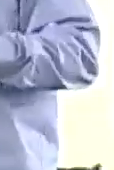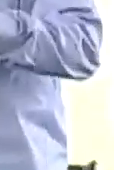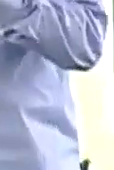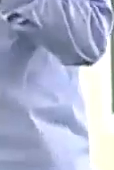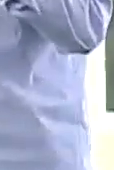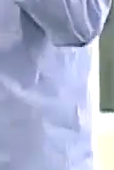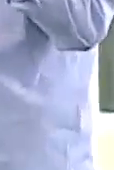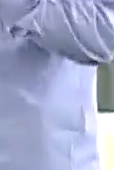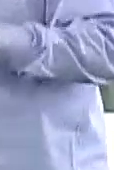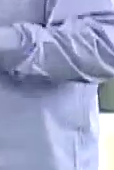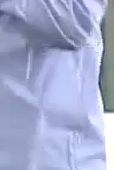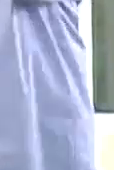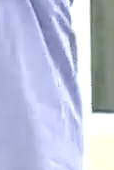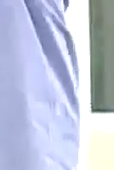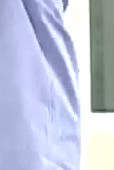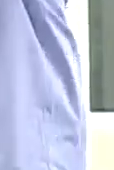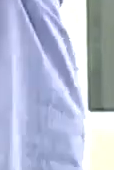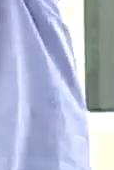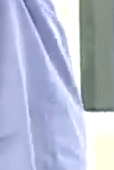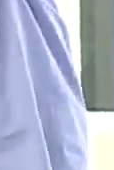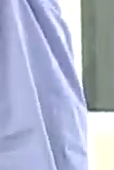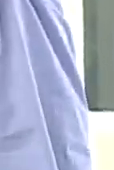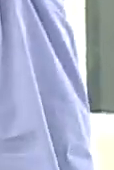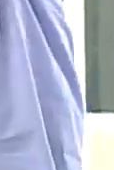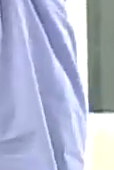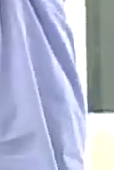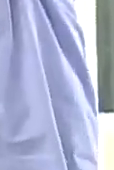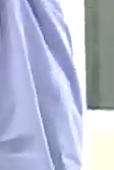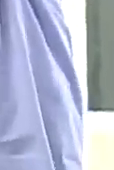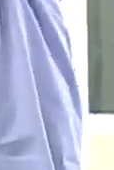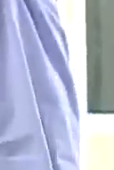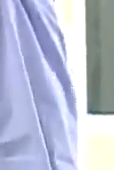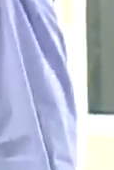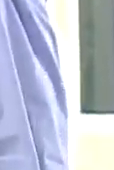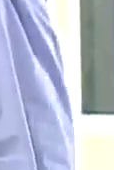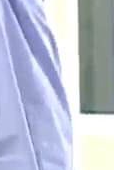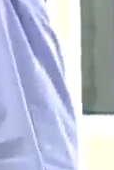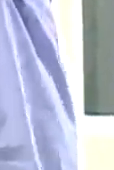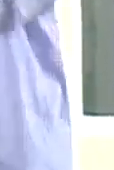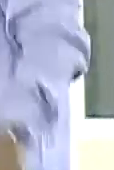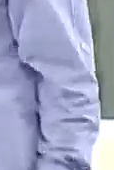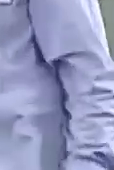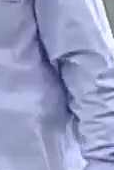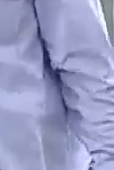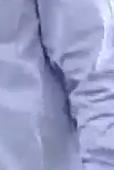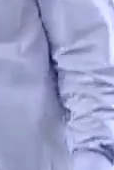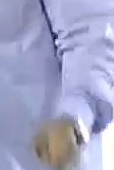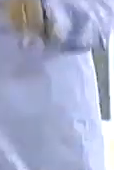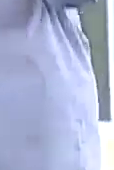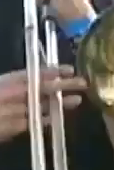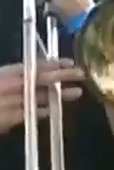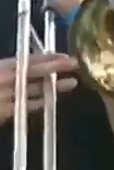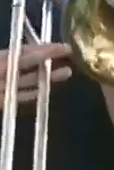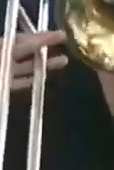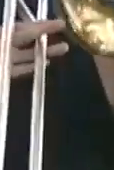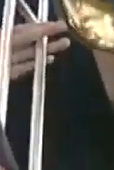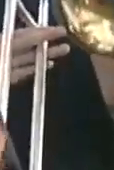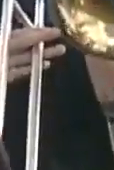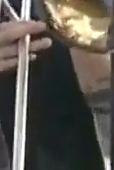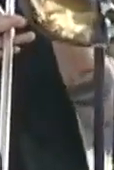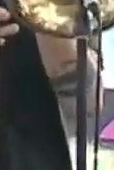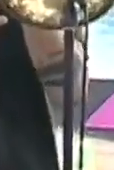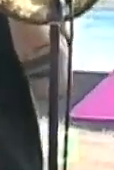Pa' bravo yo, pa' bravo yo, yo te lo digo, pa'